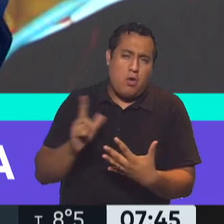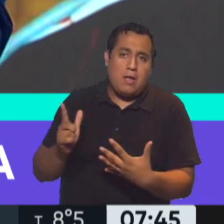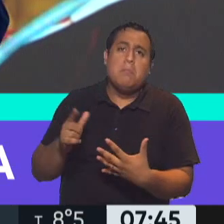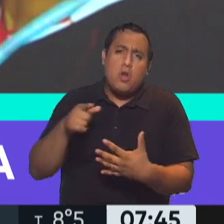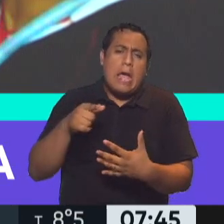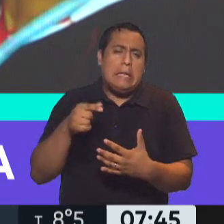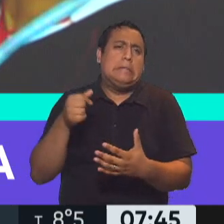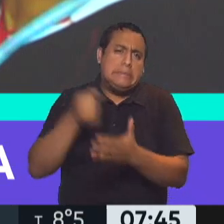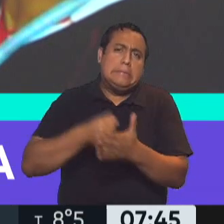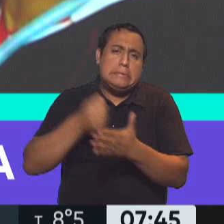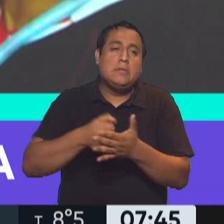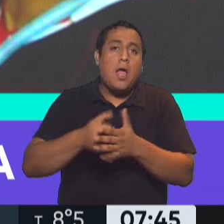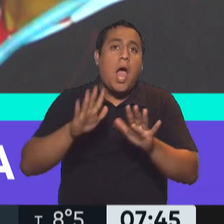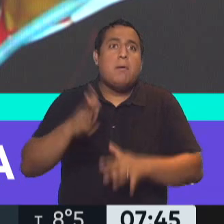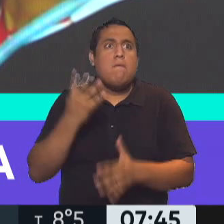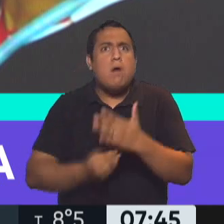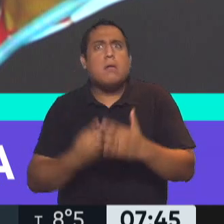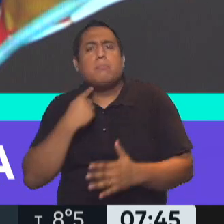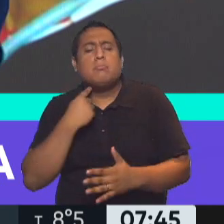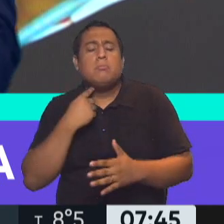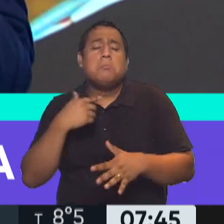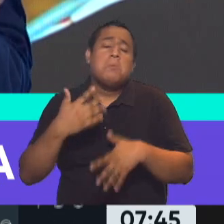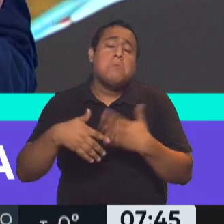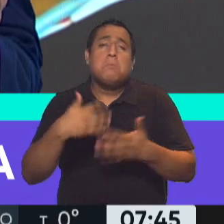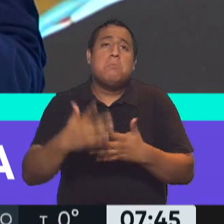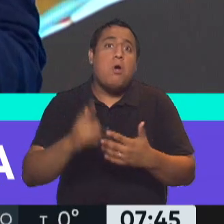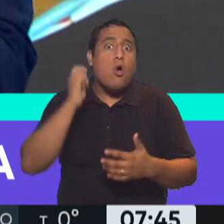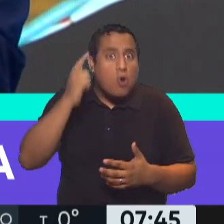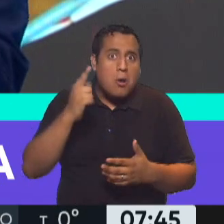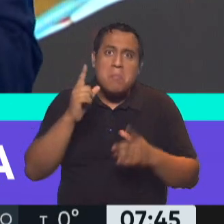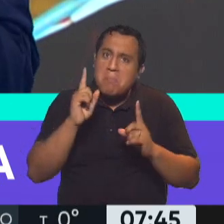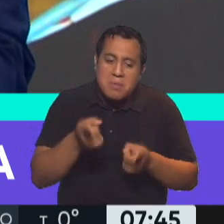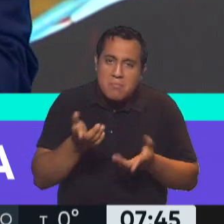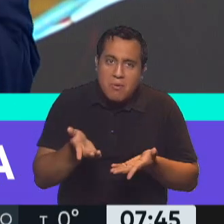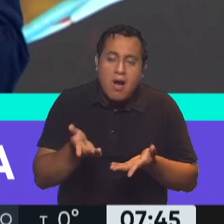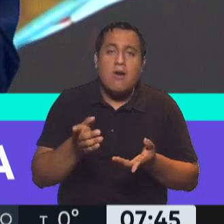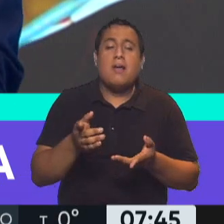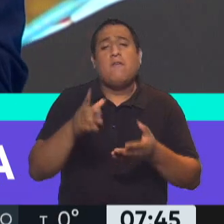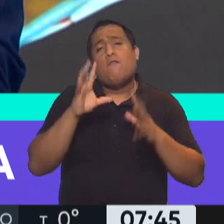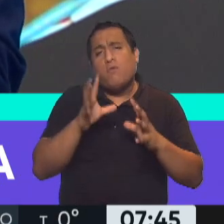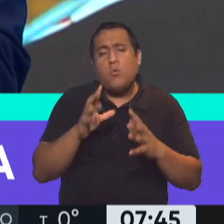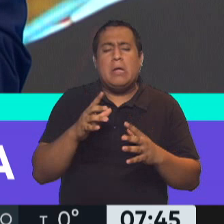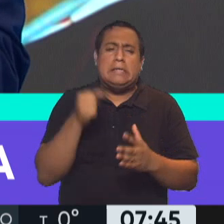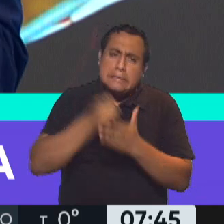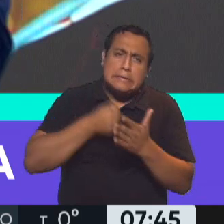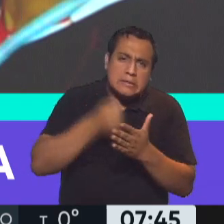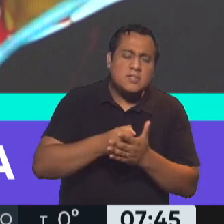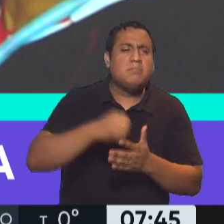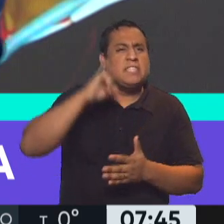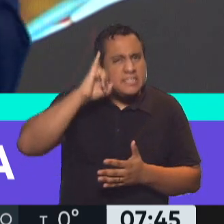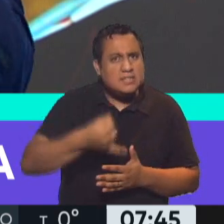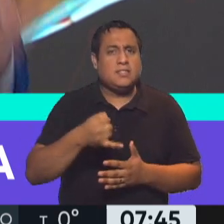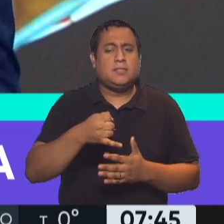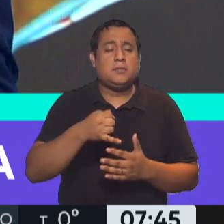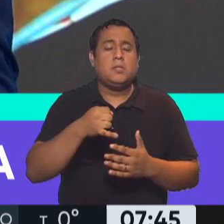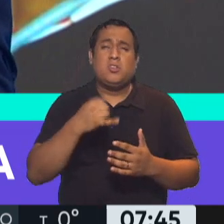equivoca y termina logrando cosas como esta, ¿no? Digamos que en el tema del fútbol el hecho de proponer, de jugársela, de arriesgar a